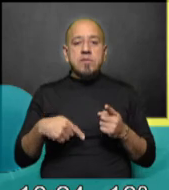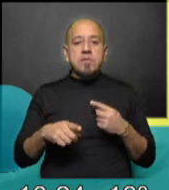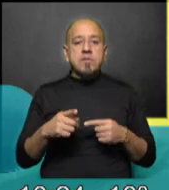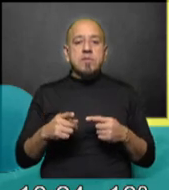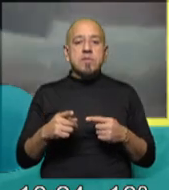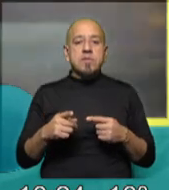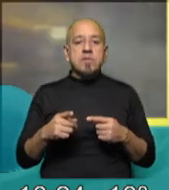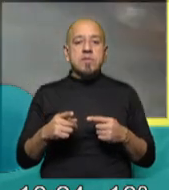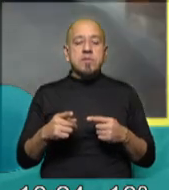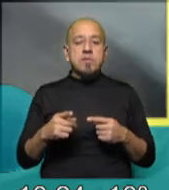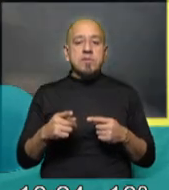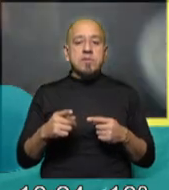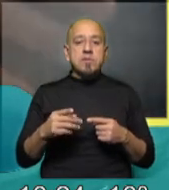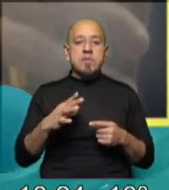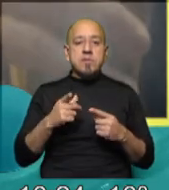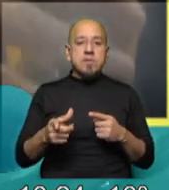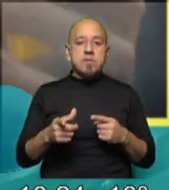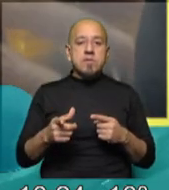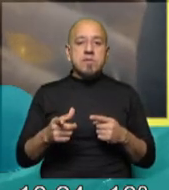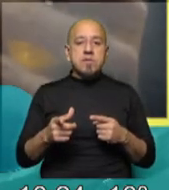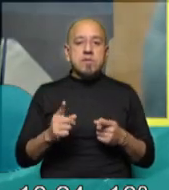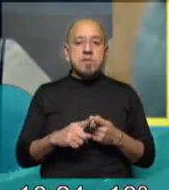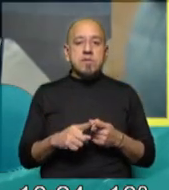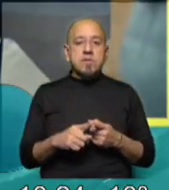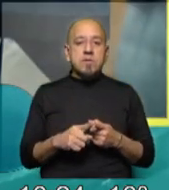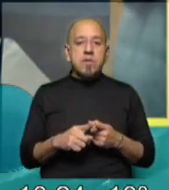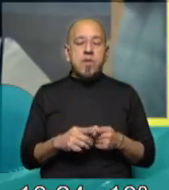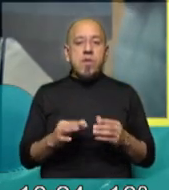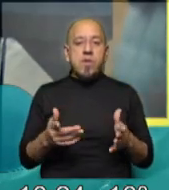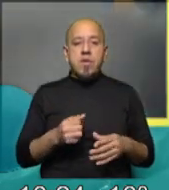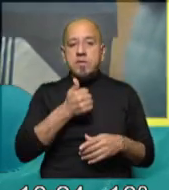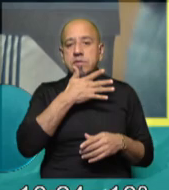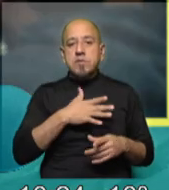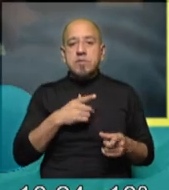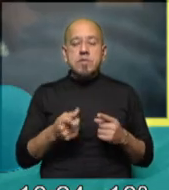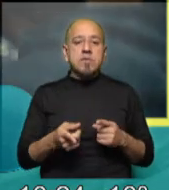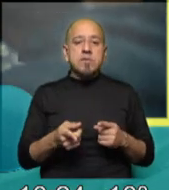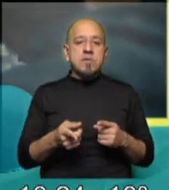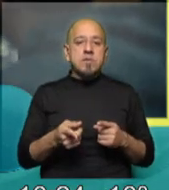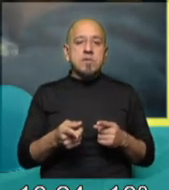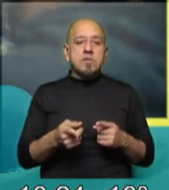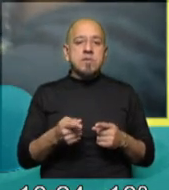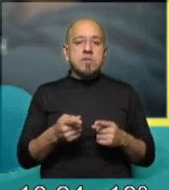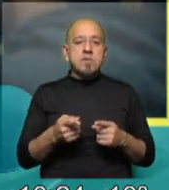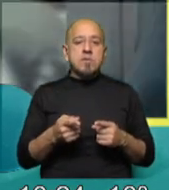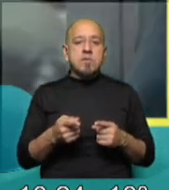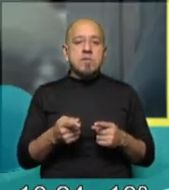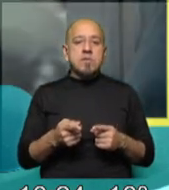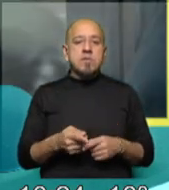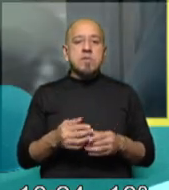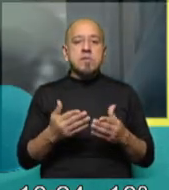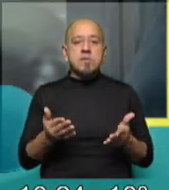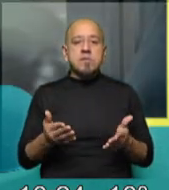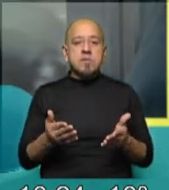llama. Está en salas, no lo dije. La historia es bastante sencilla. No por ello deja de